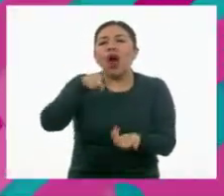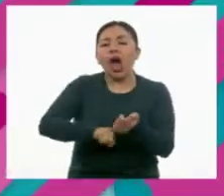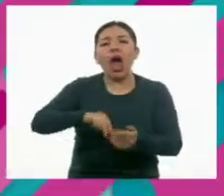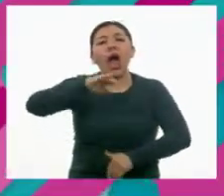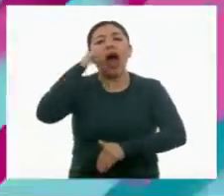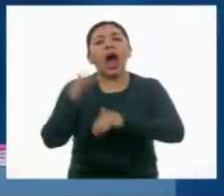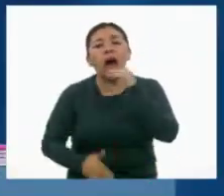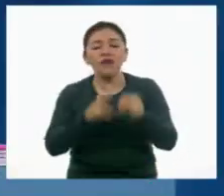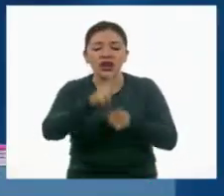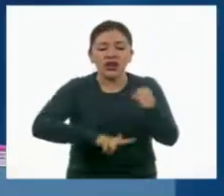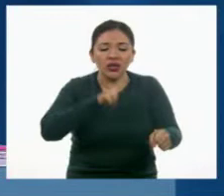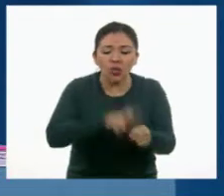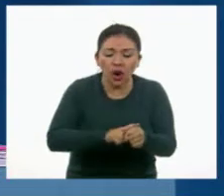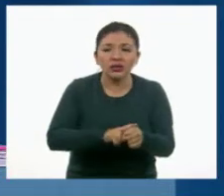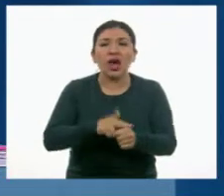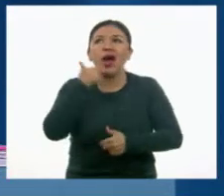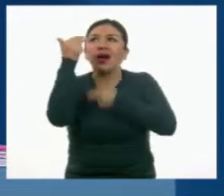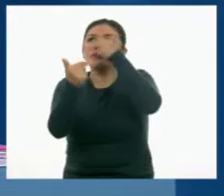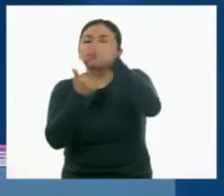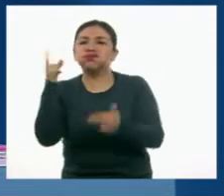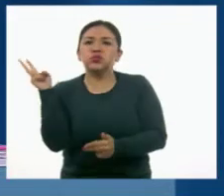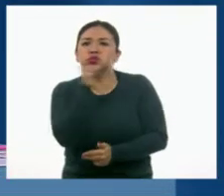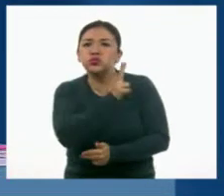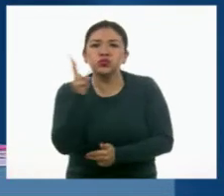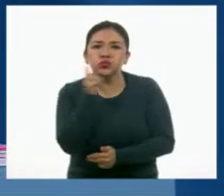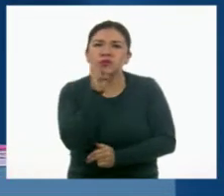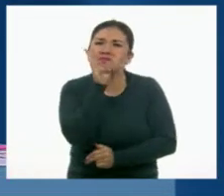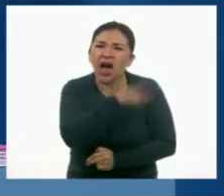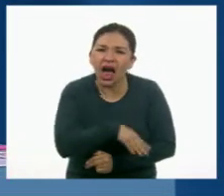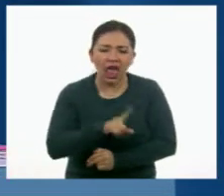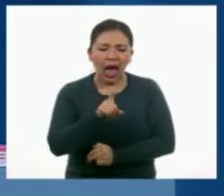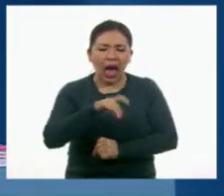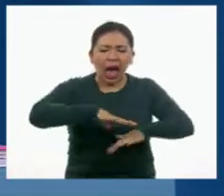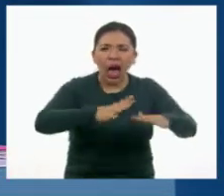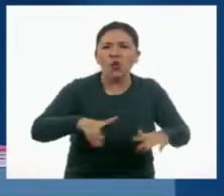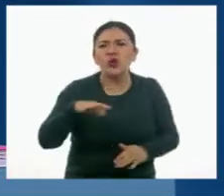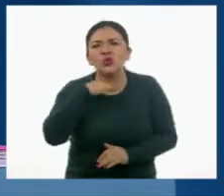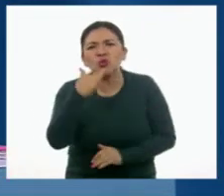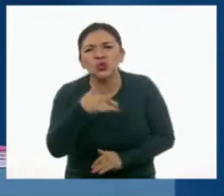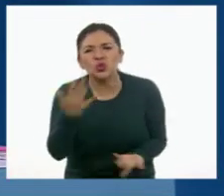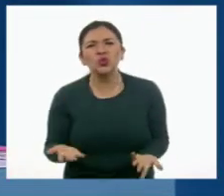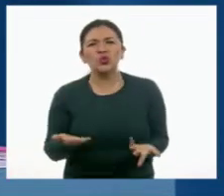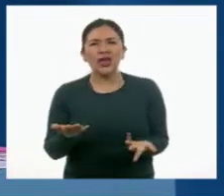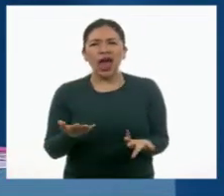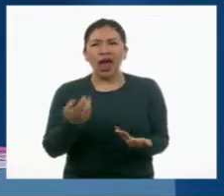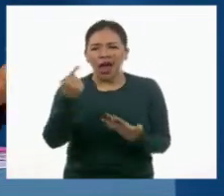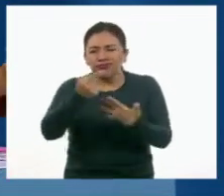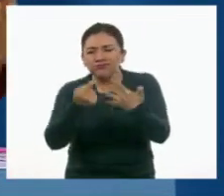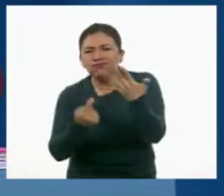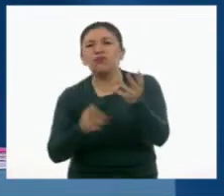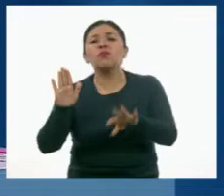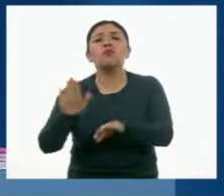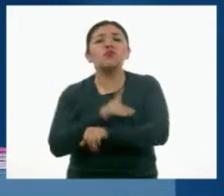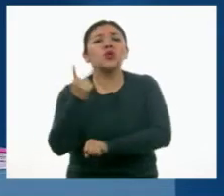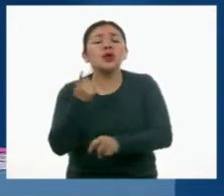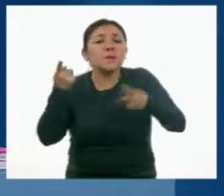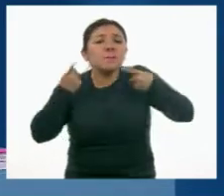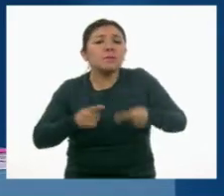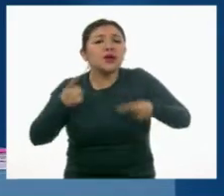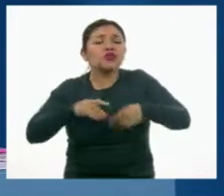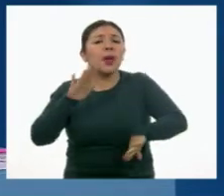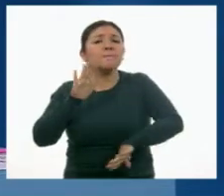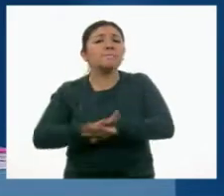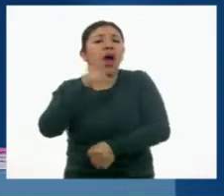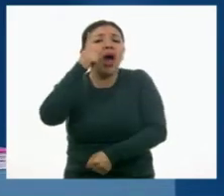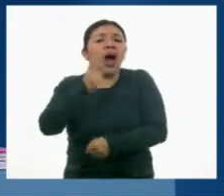recursos, la contaminación del aire, del agua, y pues precisamente esto se da porque la gente se